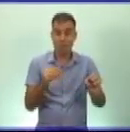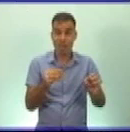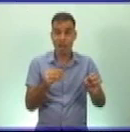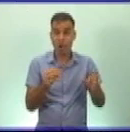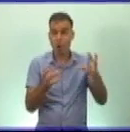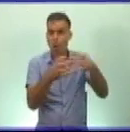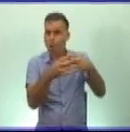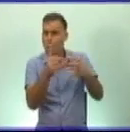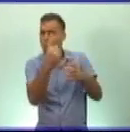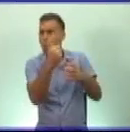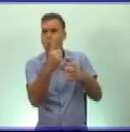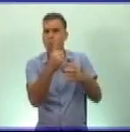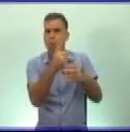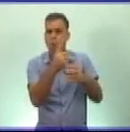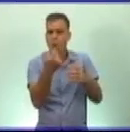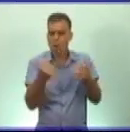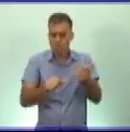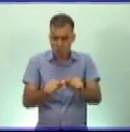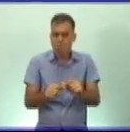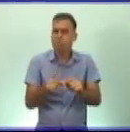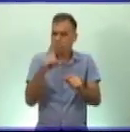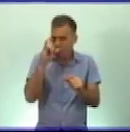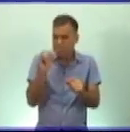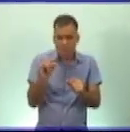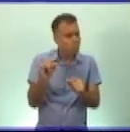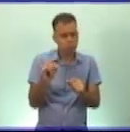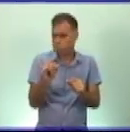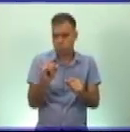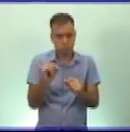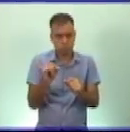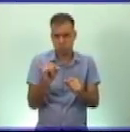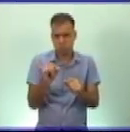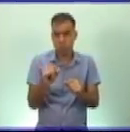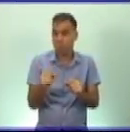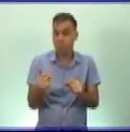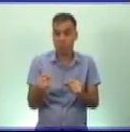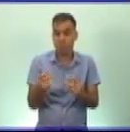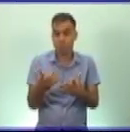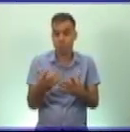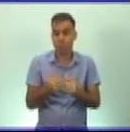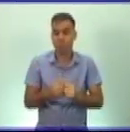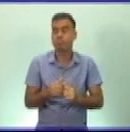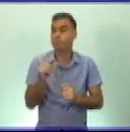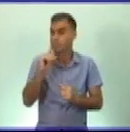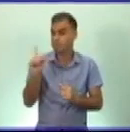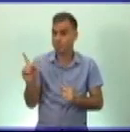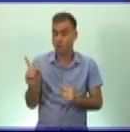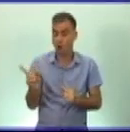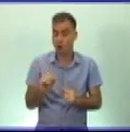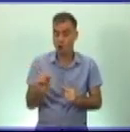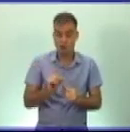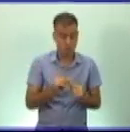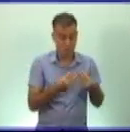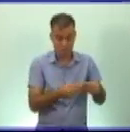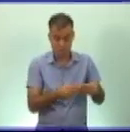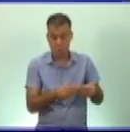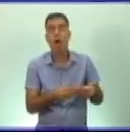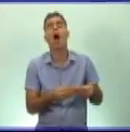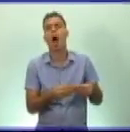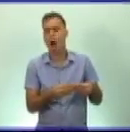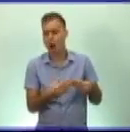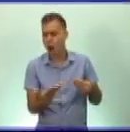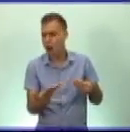todos reaccionan. Sí reacciona, por ejemplo, la sustancia simple del litio. En el caso de los no metales, debemos